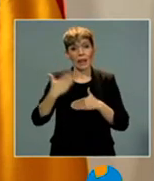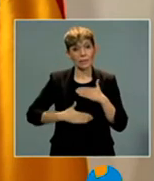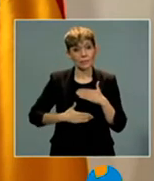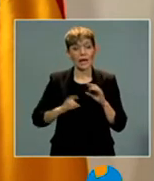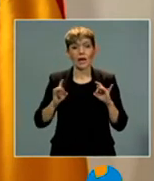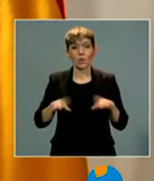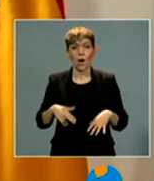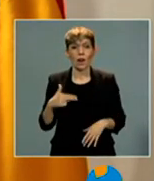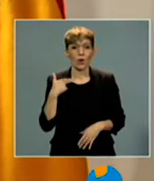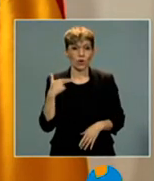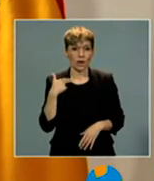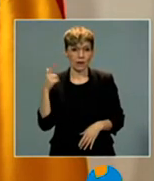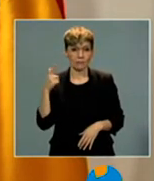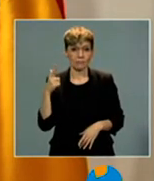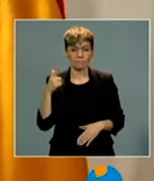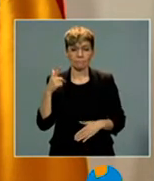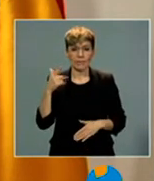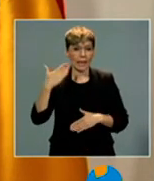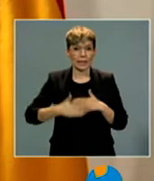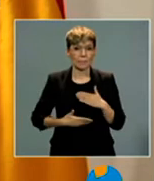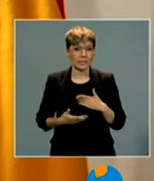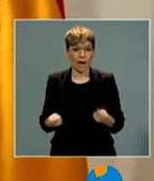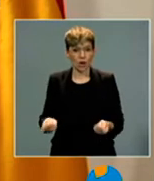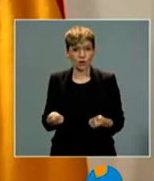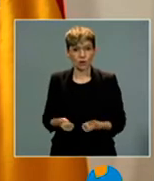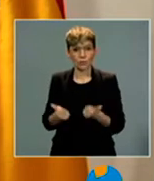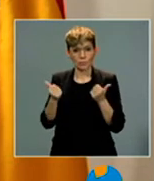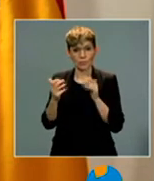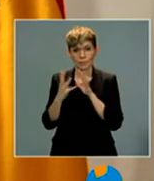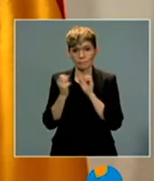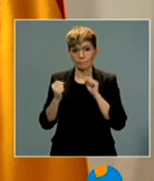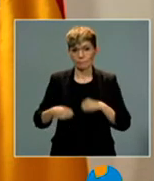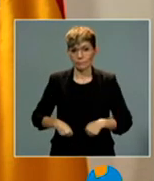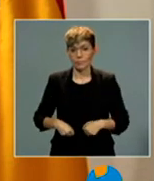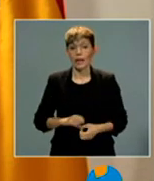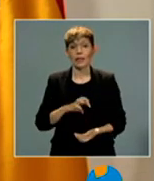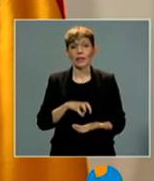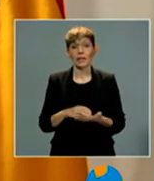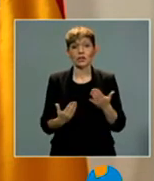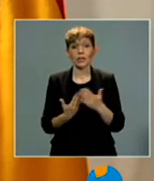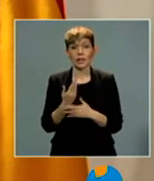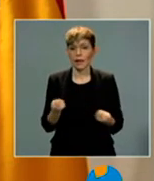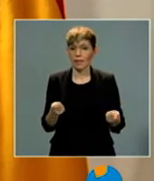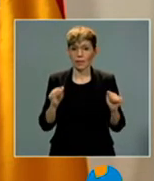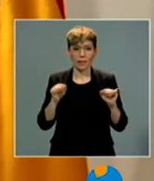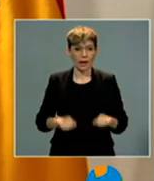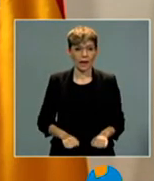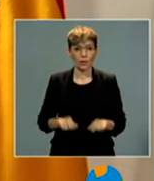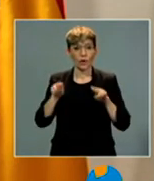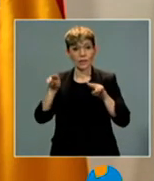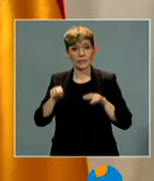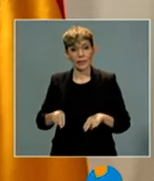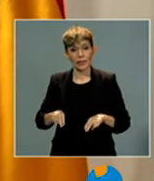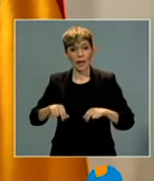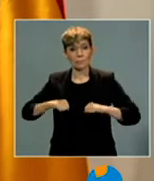municipio de Lorca. Además, en todos ellos se acuerda el cierre de los centros de día y se suspende el régimen de visitas a las